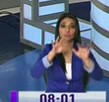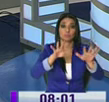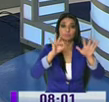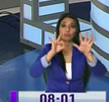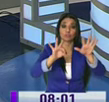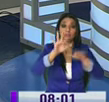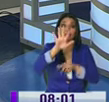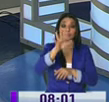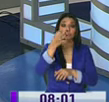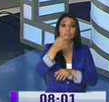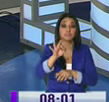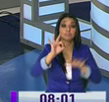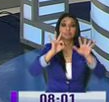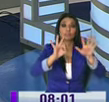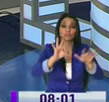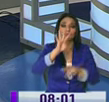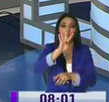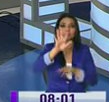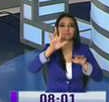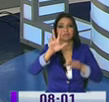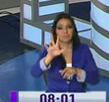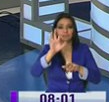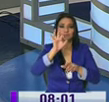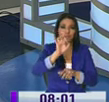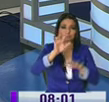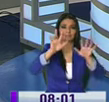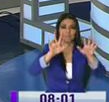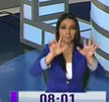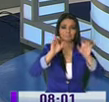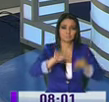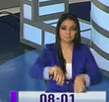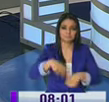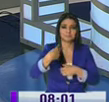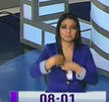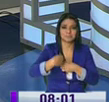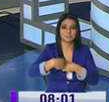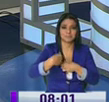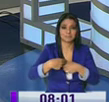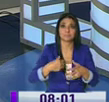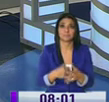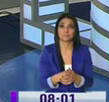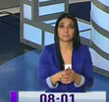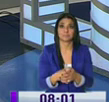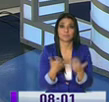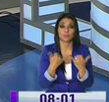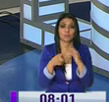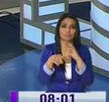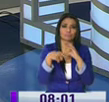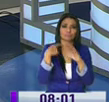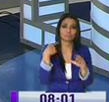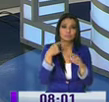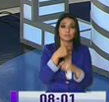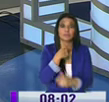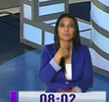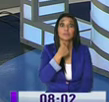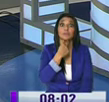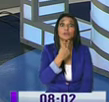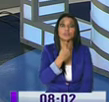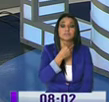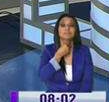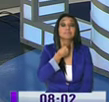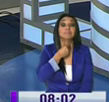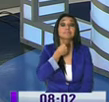43 93 para que sea parte de este el primer noticiero de la comunidad eso receptando la receta para no quedarme sin voz por escoger yo